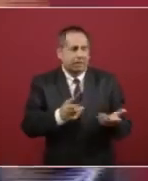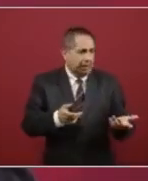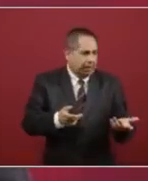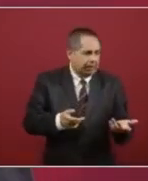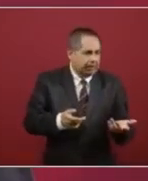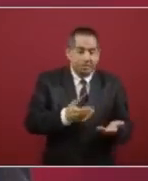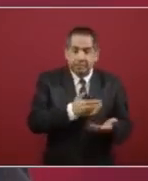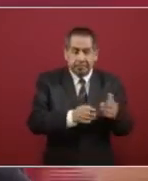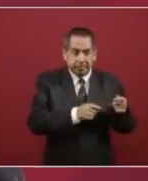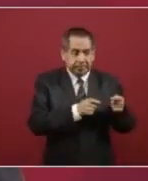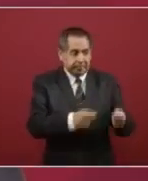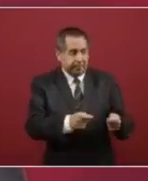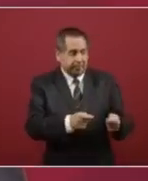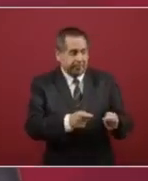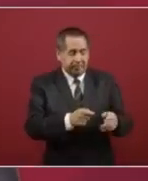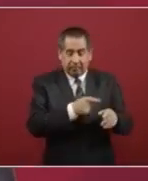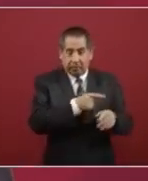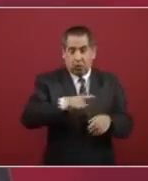estos